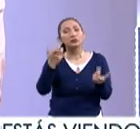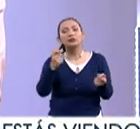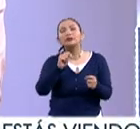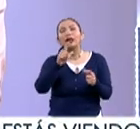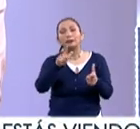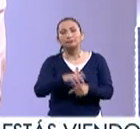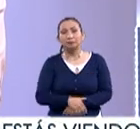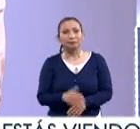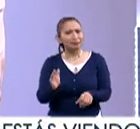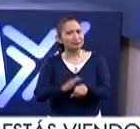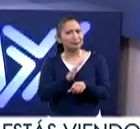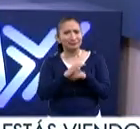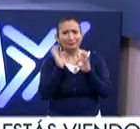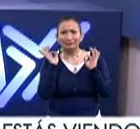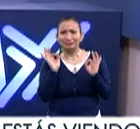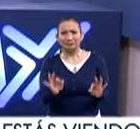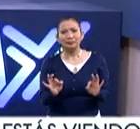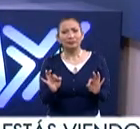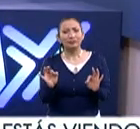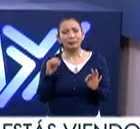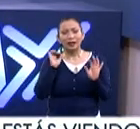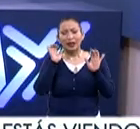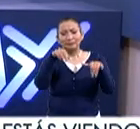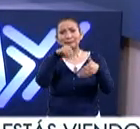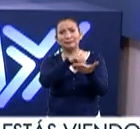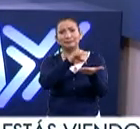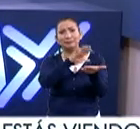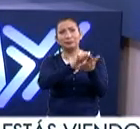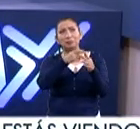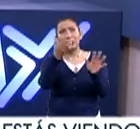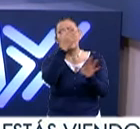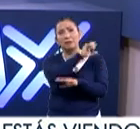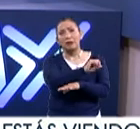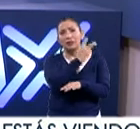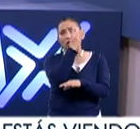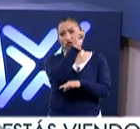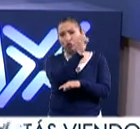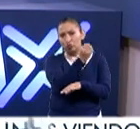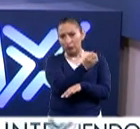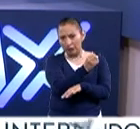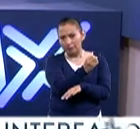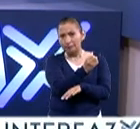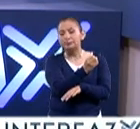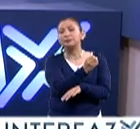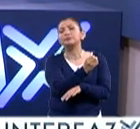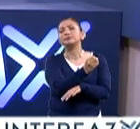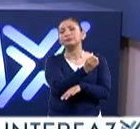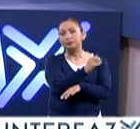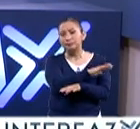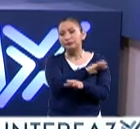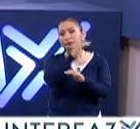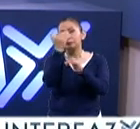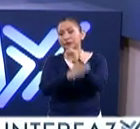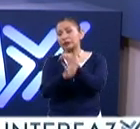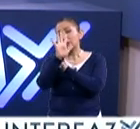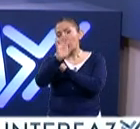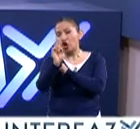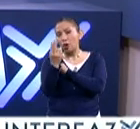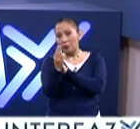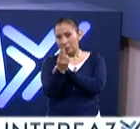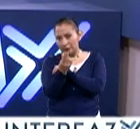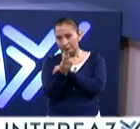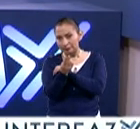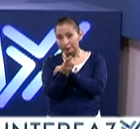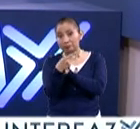ido? Excelente. Las inscripciones iniciaron el 22 de octubre. 22 de octubre. Terminaban el 5 de